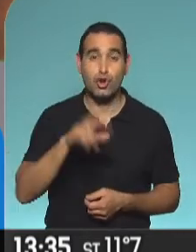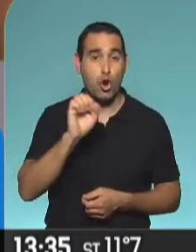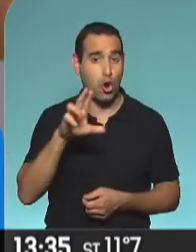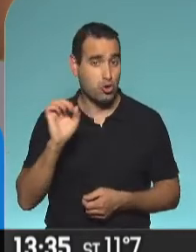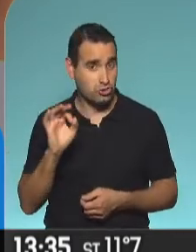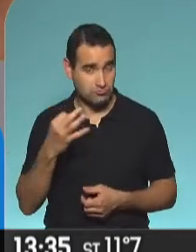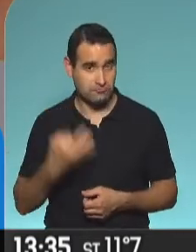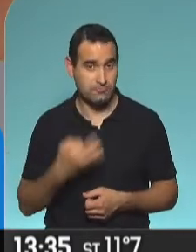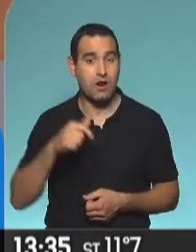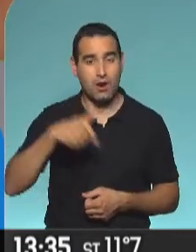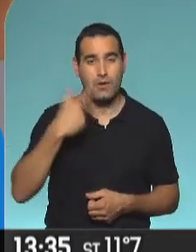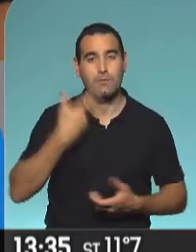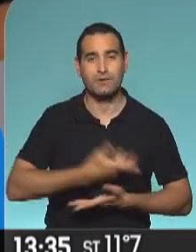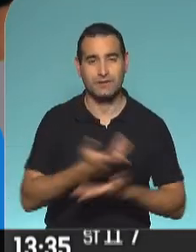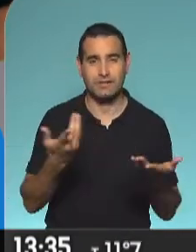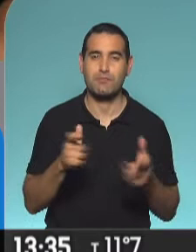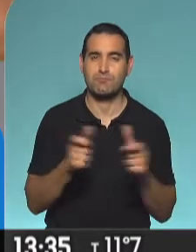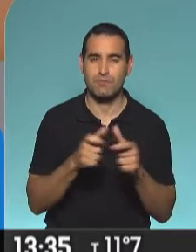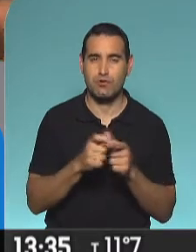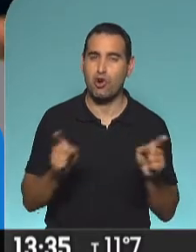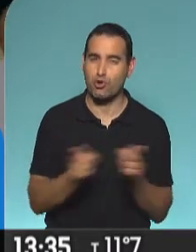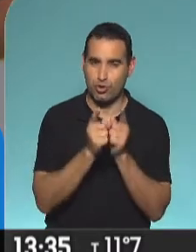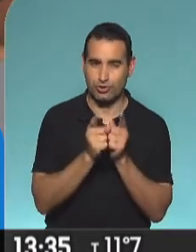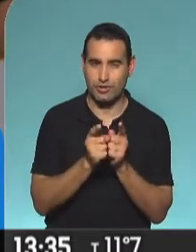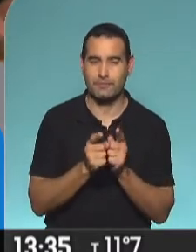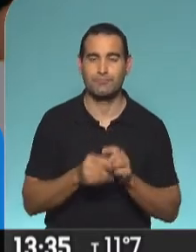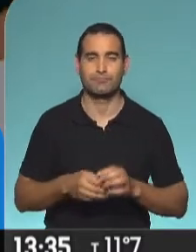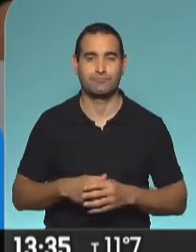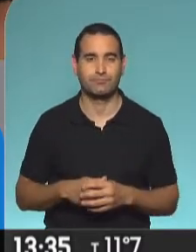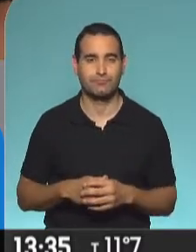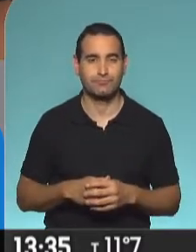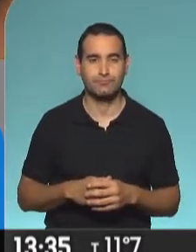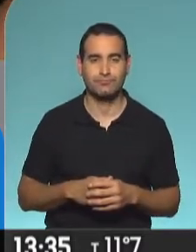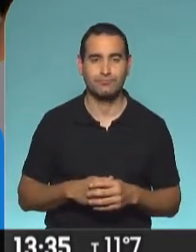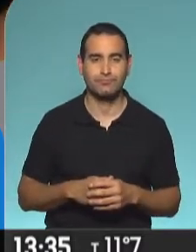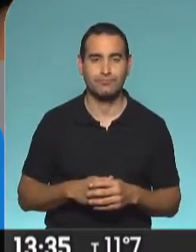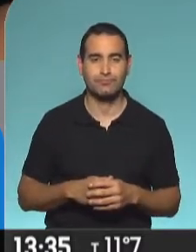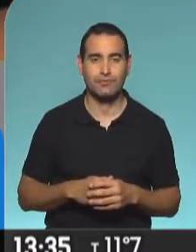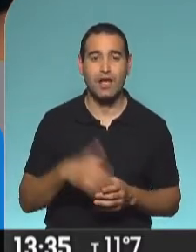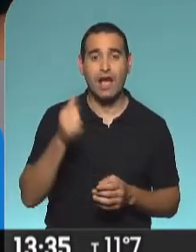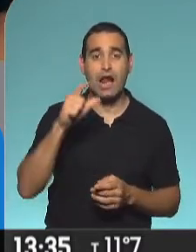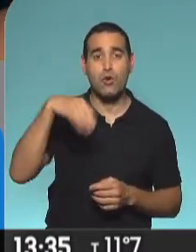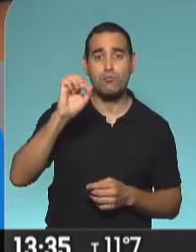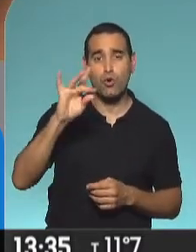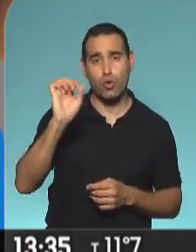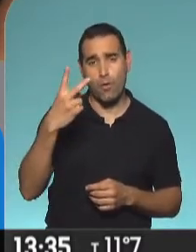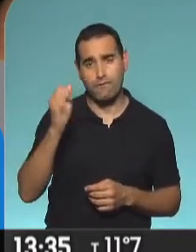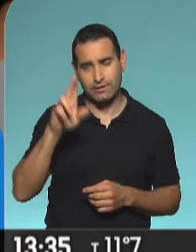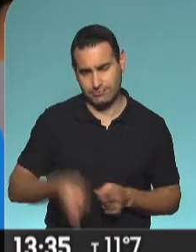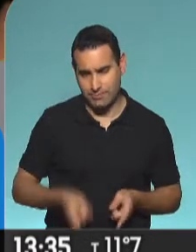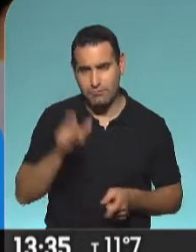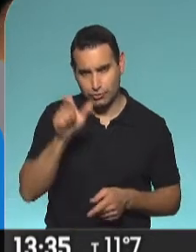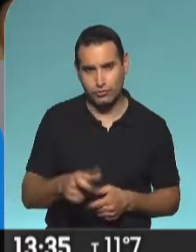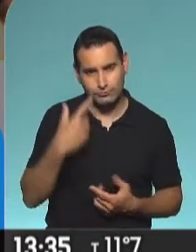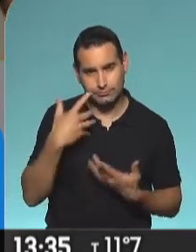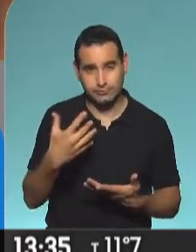también presentando el corto que hizo con Almodóvar, media hora para La Voz Humana. Almodóvar también otro de los personajes fuertes en esta